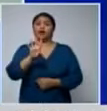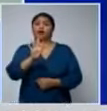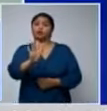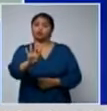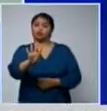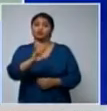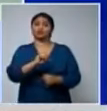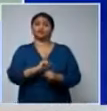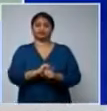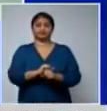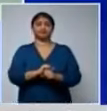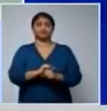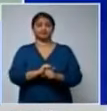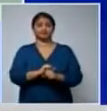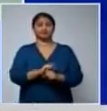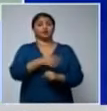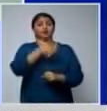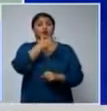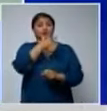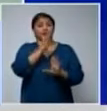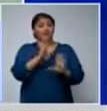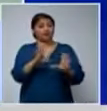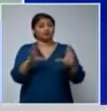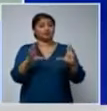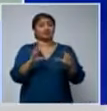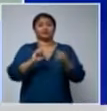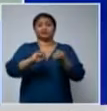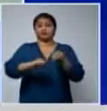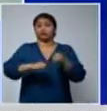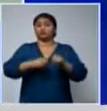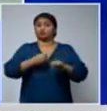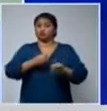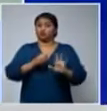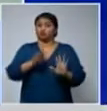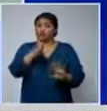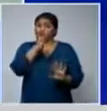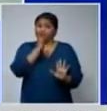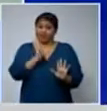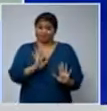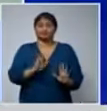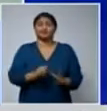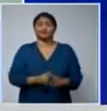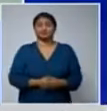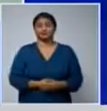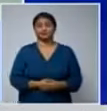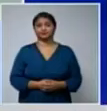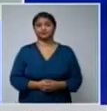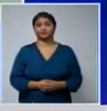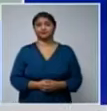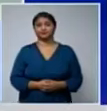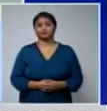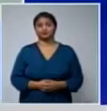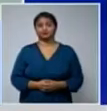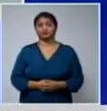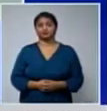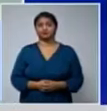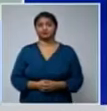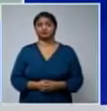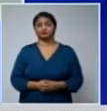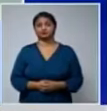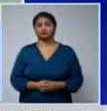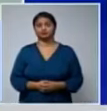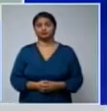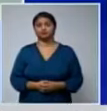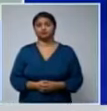va hacia el control, nada que confiar, y la mayor complejidad en el